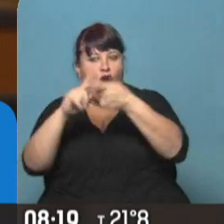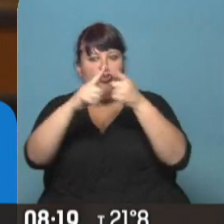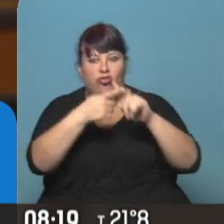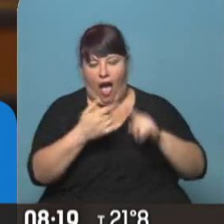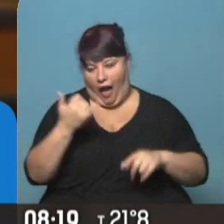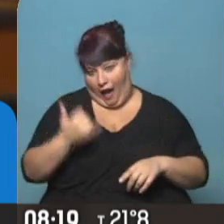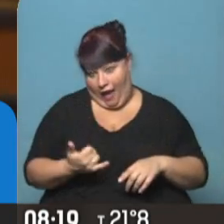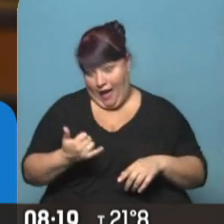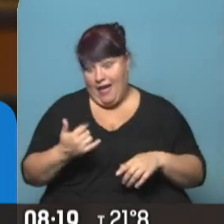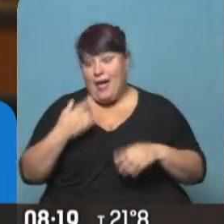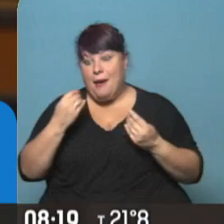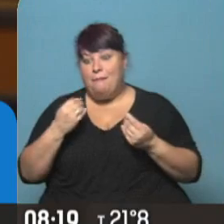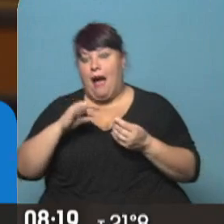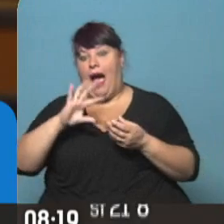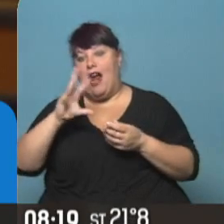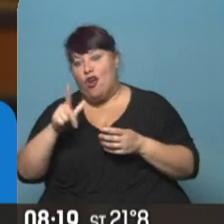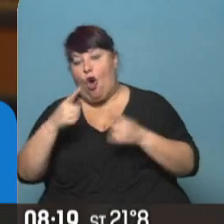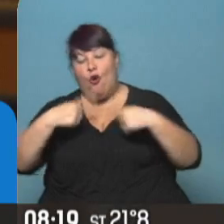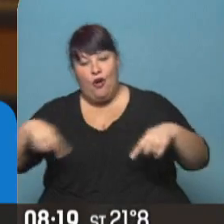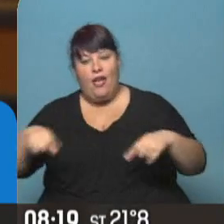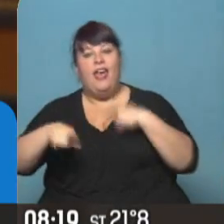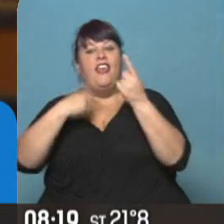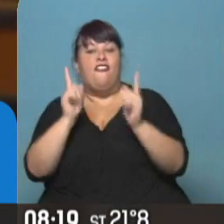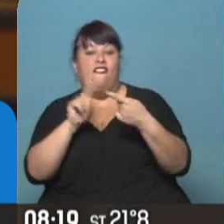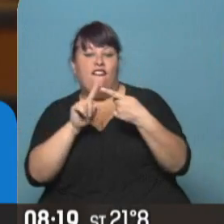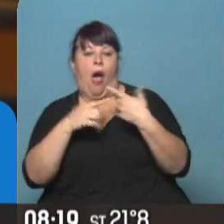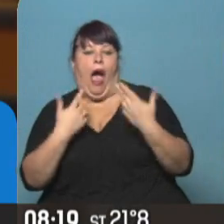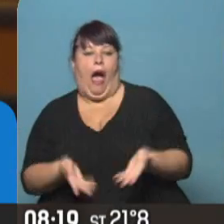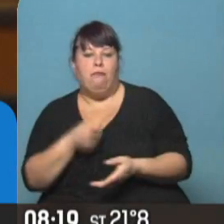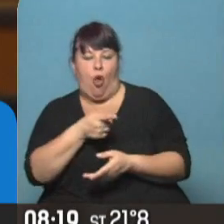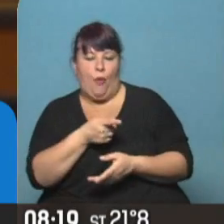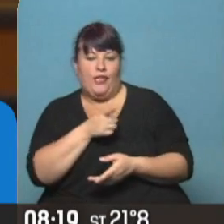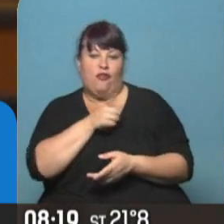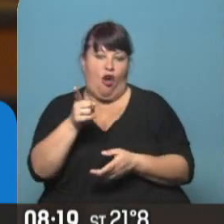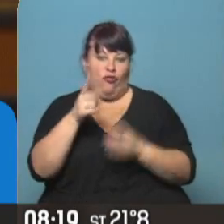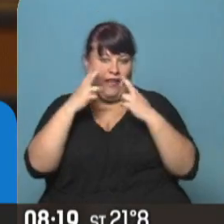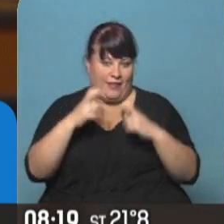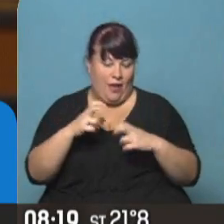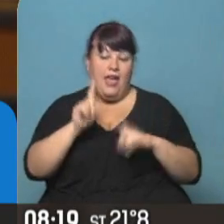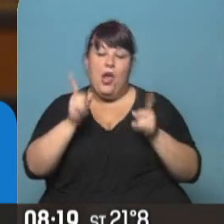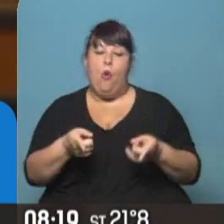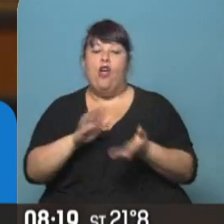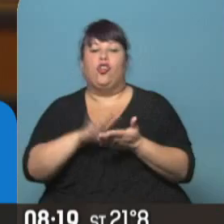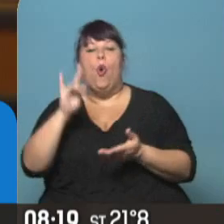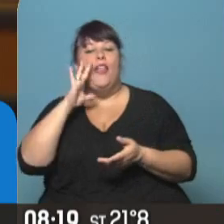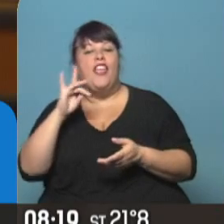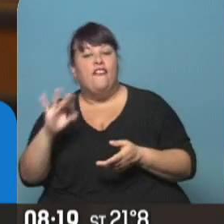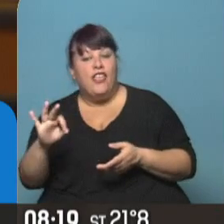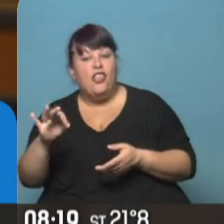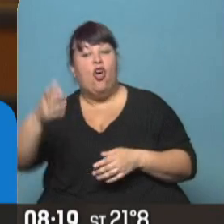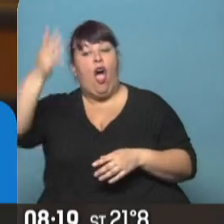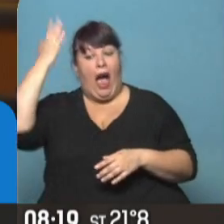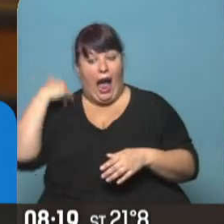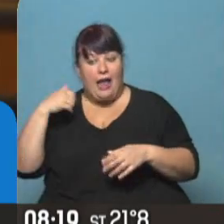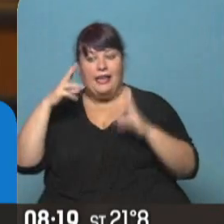que generaron para cometer el delito los mantienen después y los pueden seguir utilizando y además como en el caso de vido cuando hubo